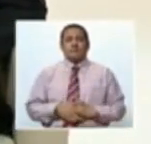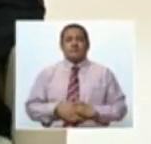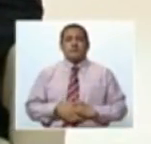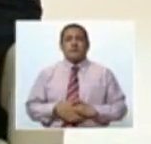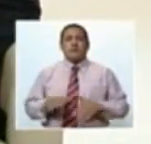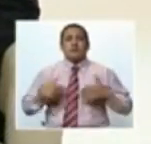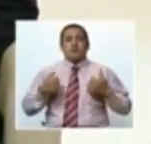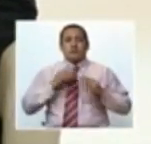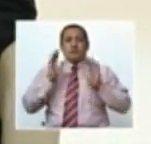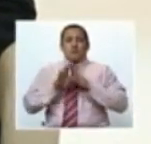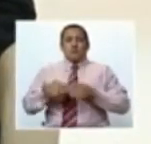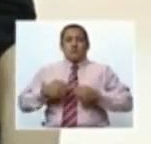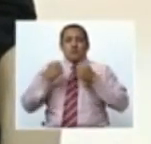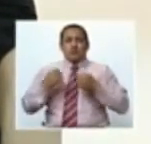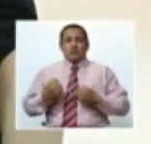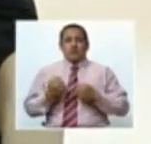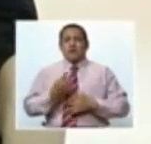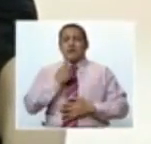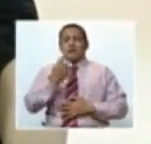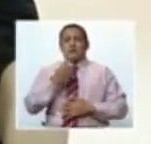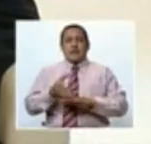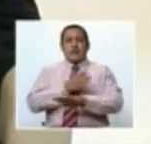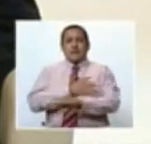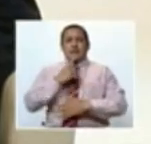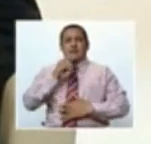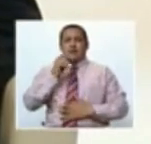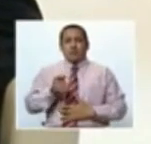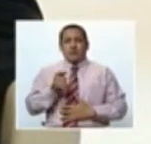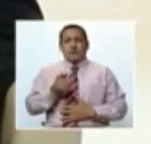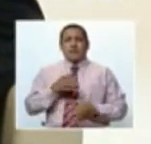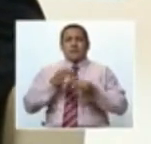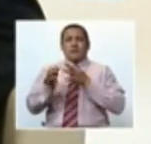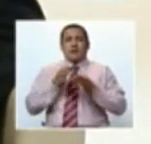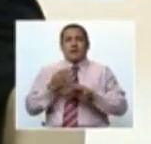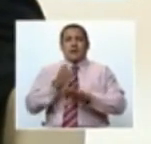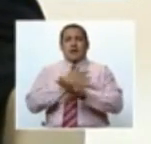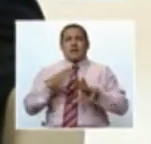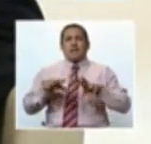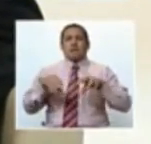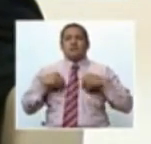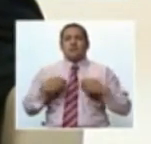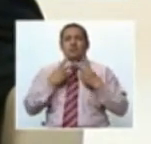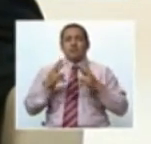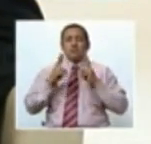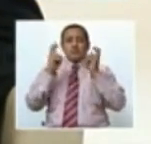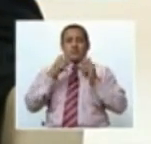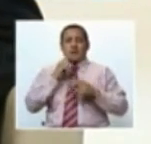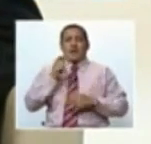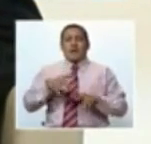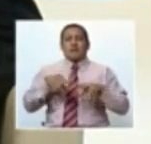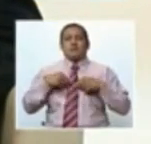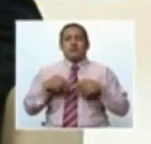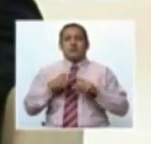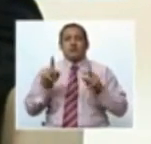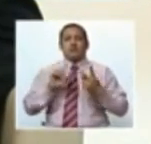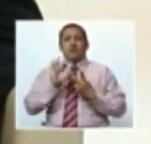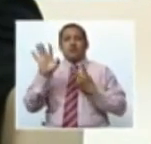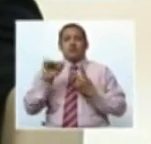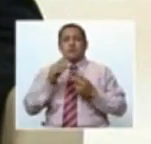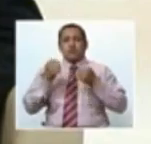Si es que se puede, una de las posiciones es que el juez en realidad se ha arrogado una facultad que no tiene, y en